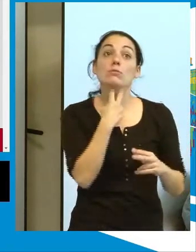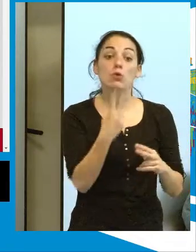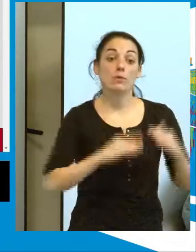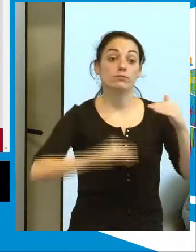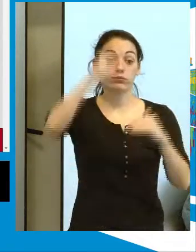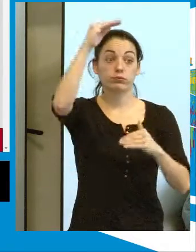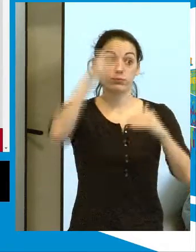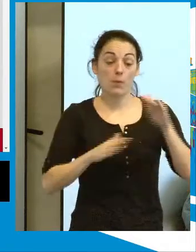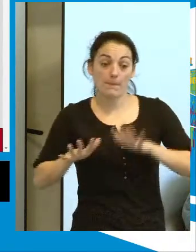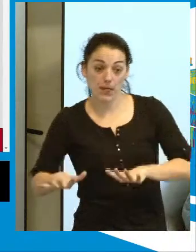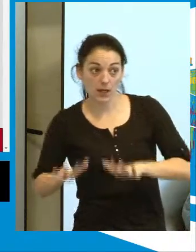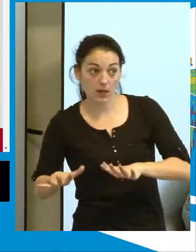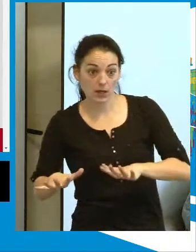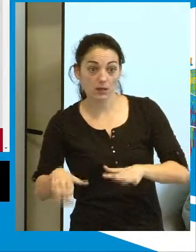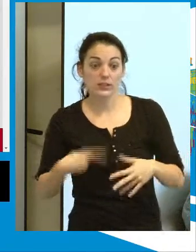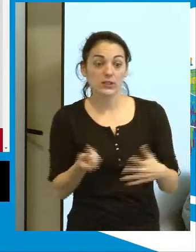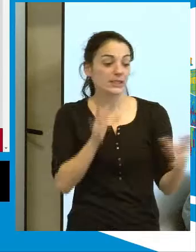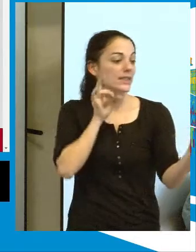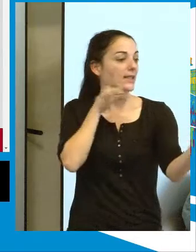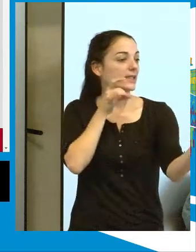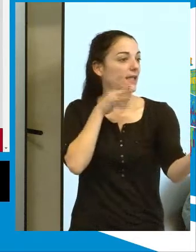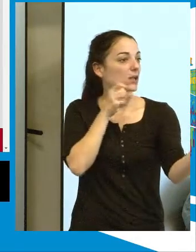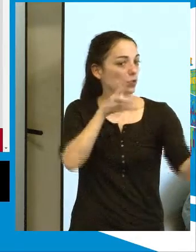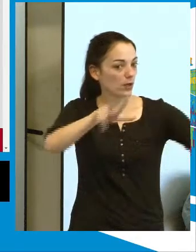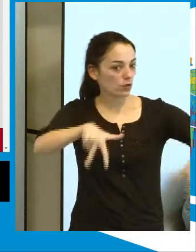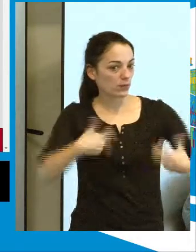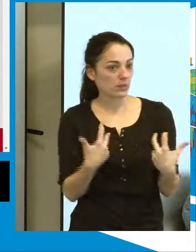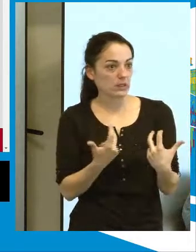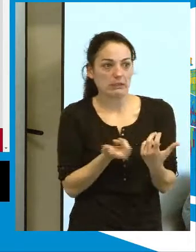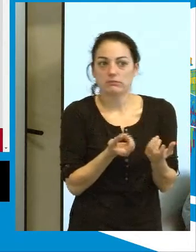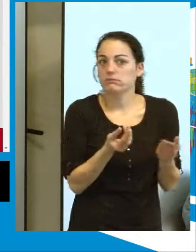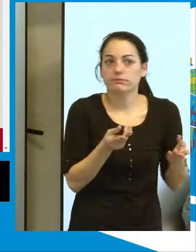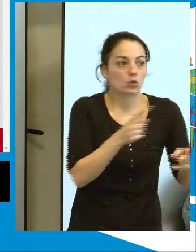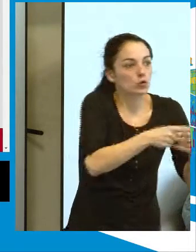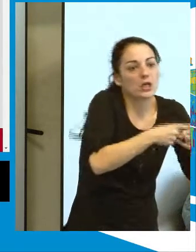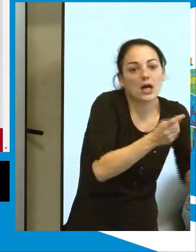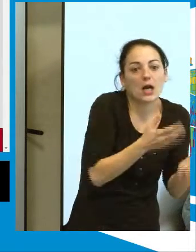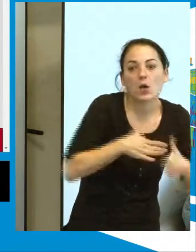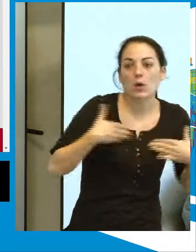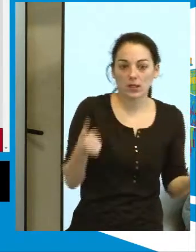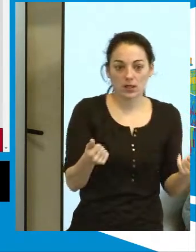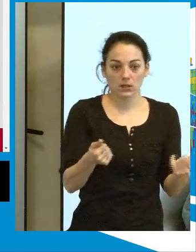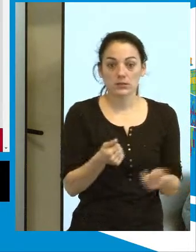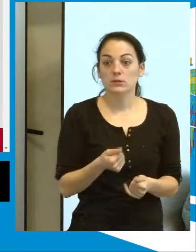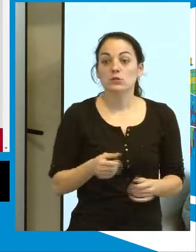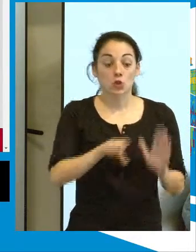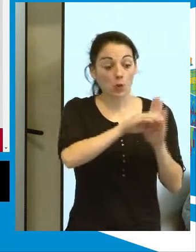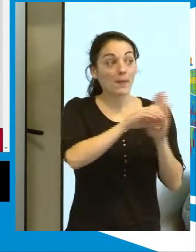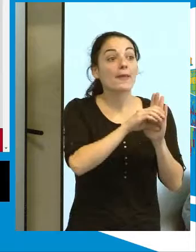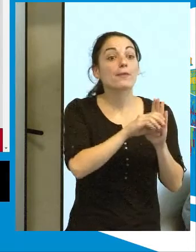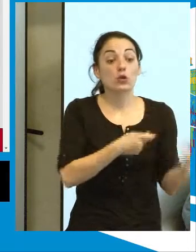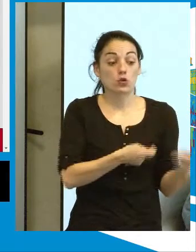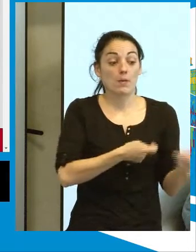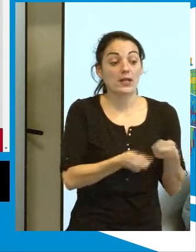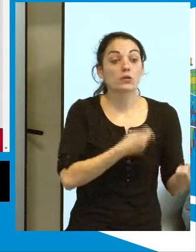salir, parar, entonces nos permite interactuar con cualquier tipo de elemento. El de comandos de voz, por el